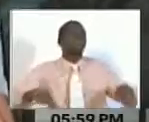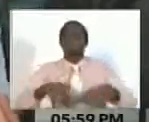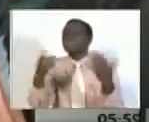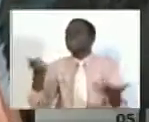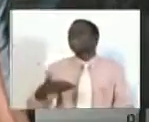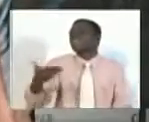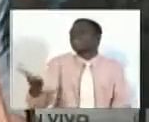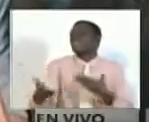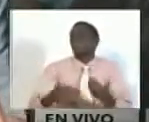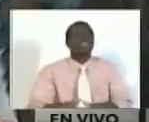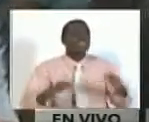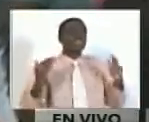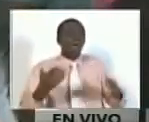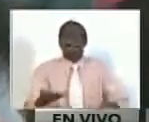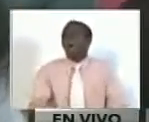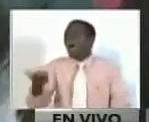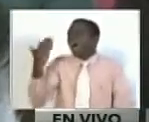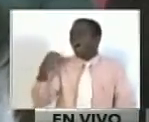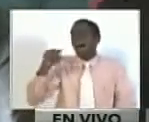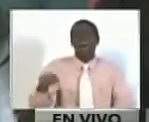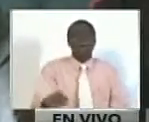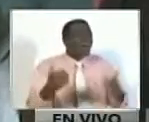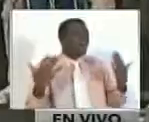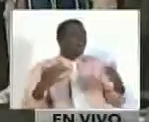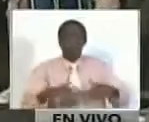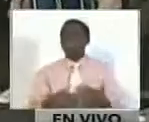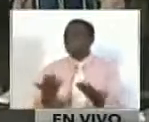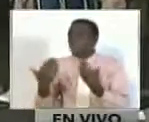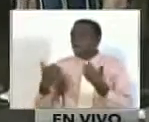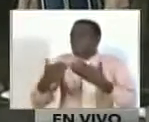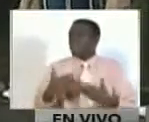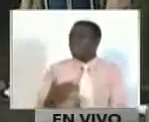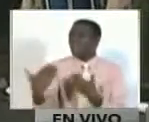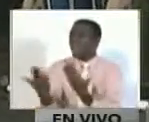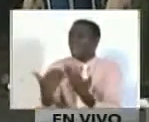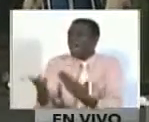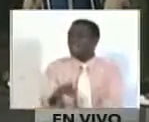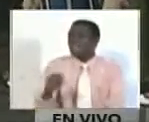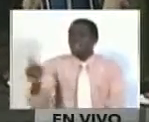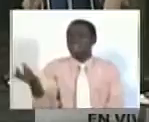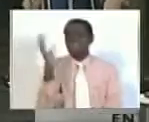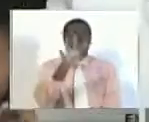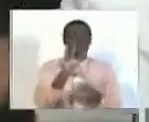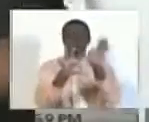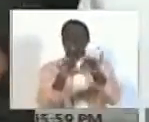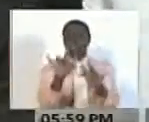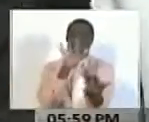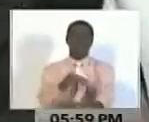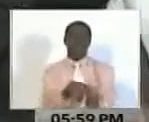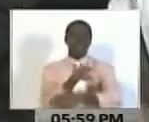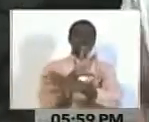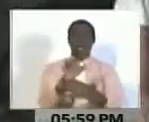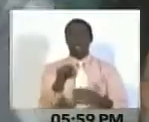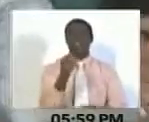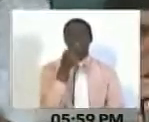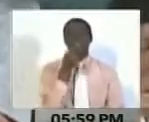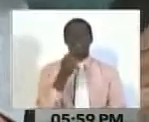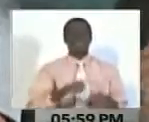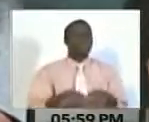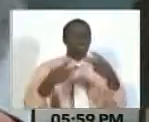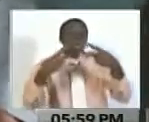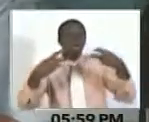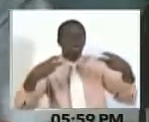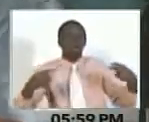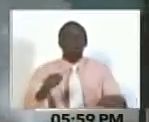Carlos y Johnny en estos días me tenían están revisando el Facebook. Estaba con ellos y aparecía conectado. Está revisando el Facebook.